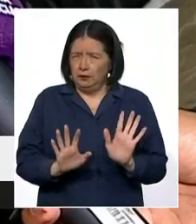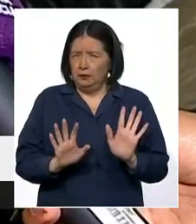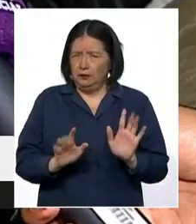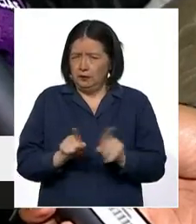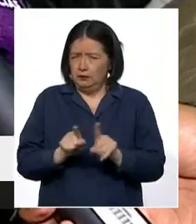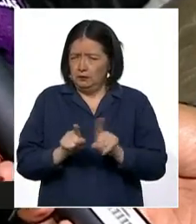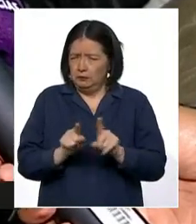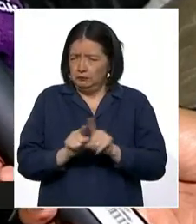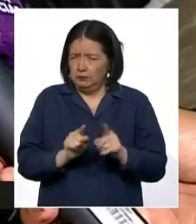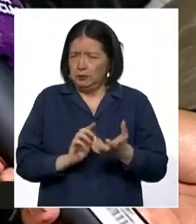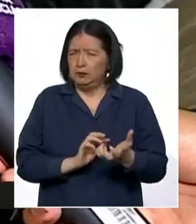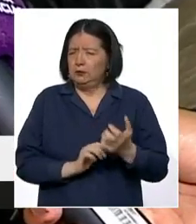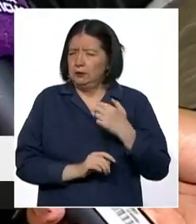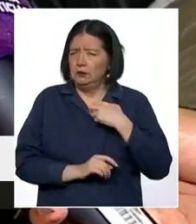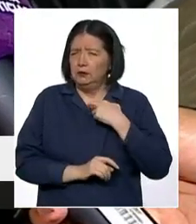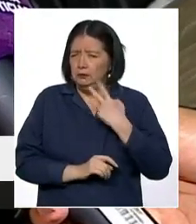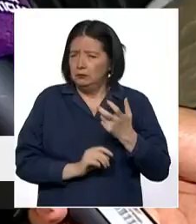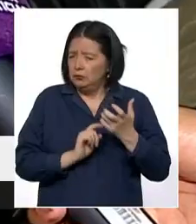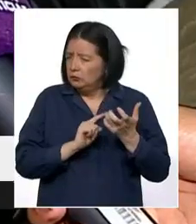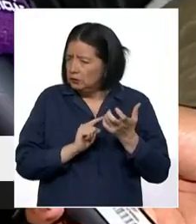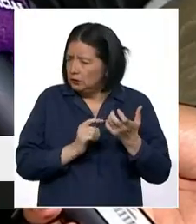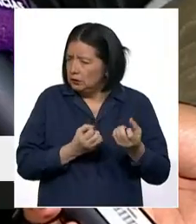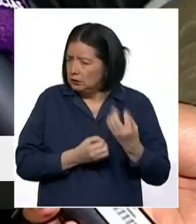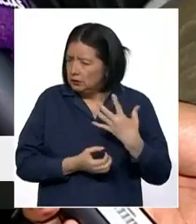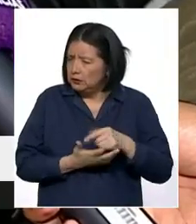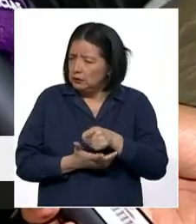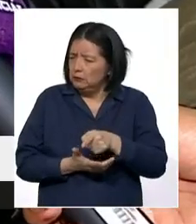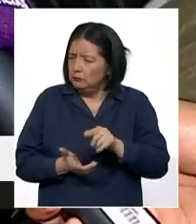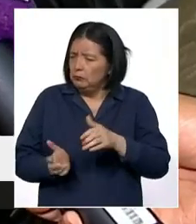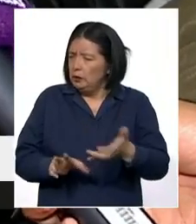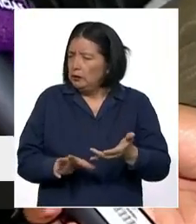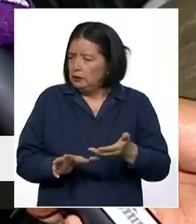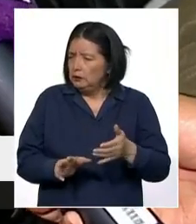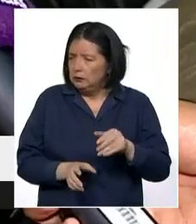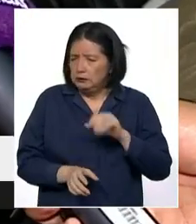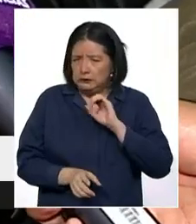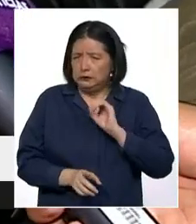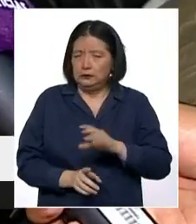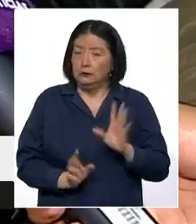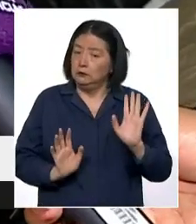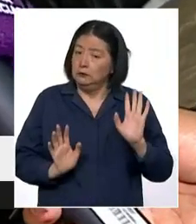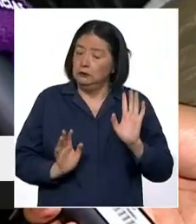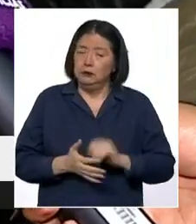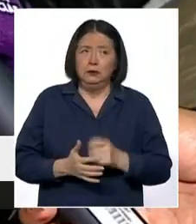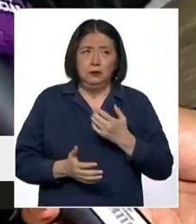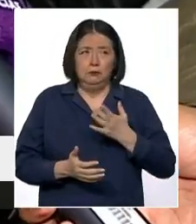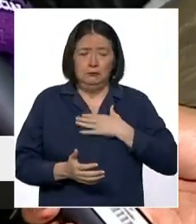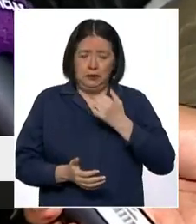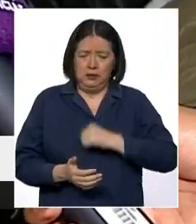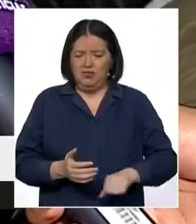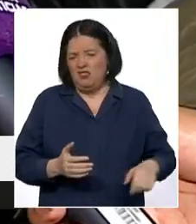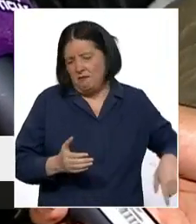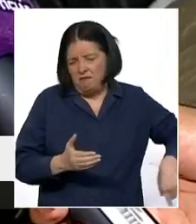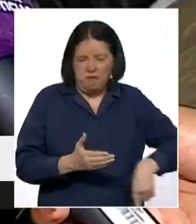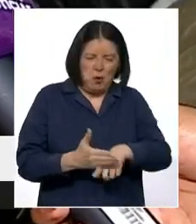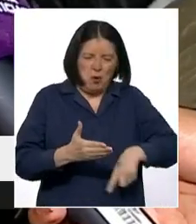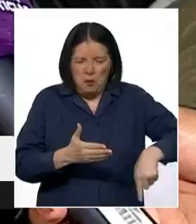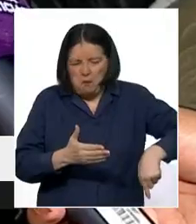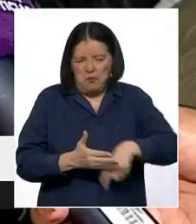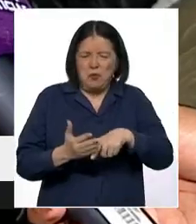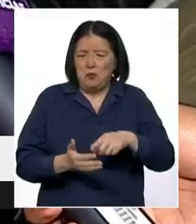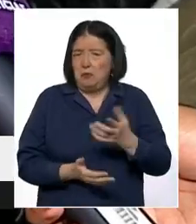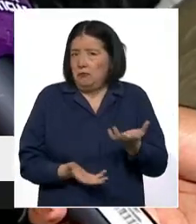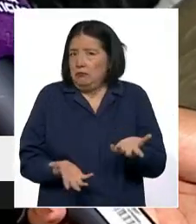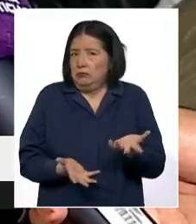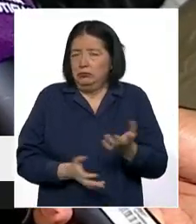en el audio se escucha cómo le dicen muere, o sea, mientras que patean a mi hijo, ¿no?